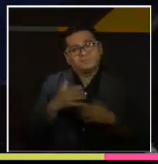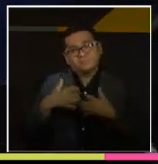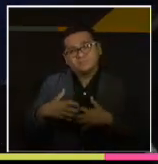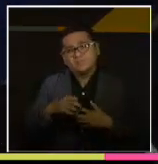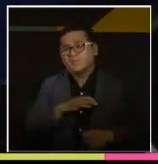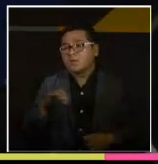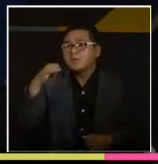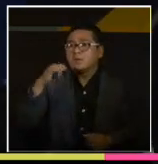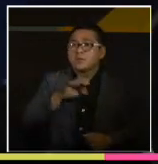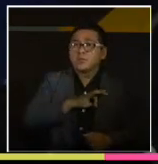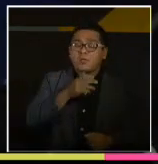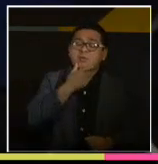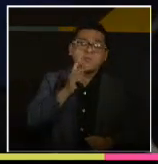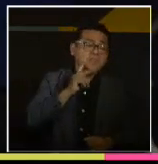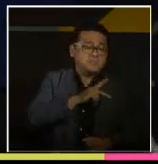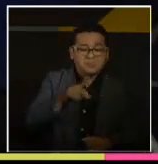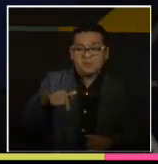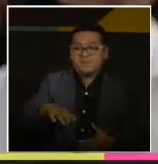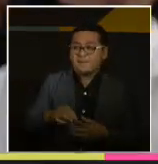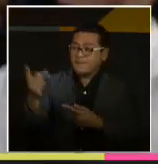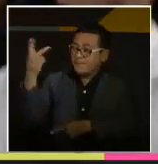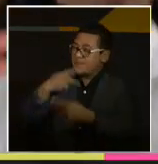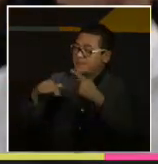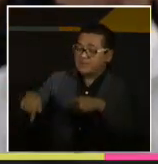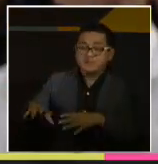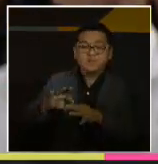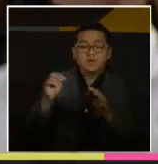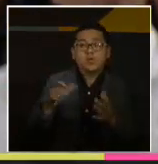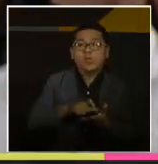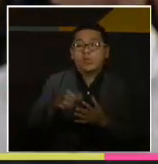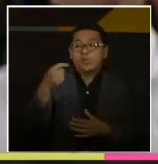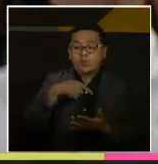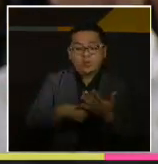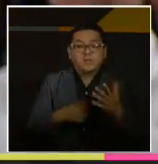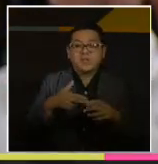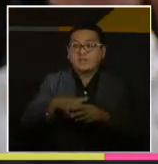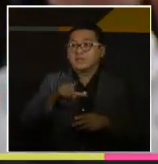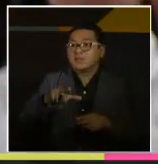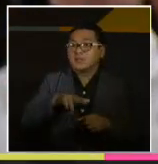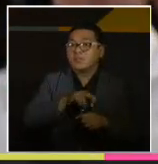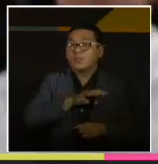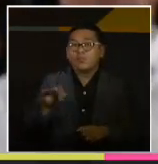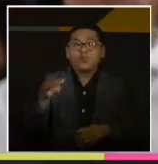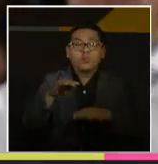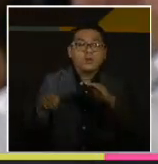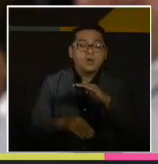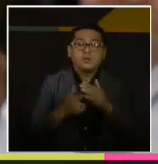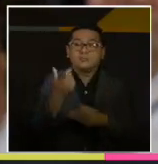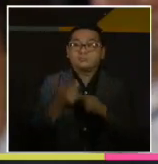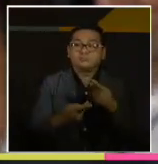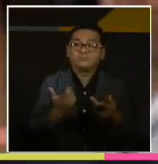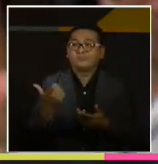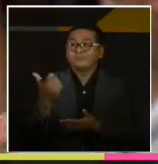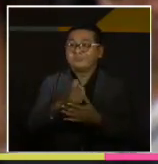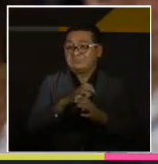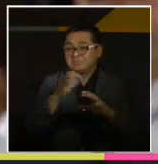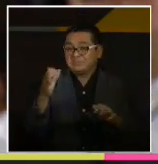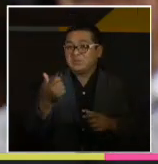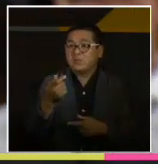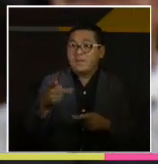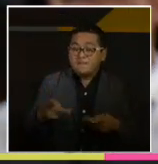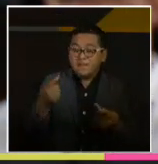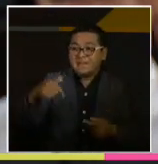empresas yucatecas, pero también a las que quieren venir a invertir, que van a contar con gas natural. Que podamos bajar los costos de transportación de los